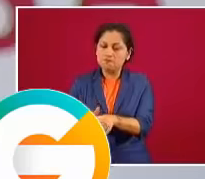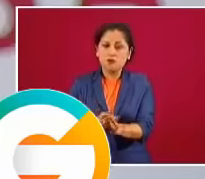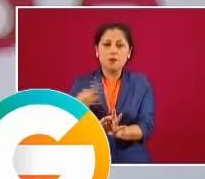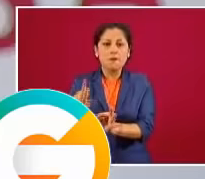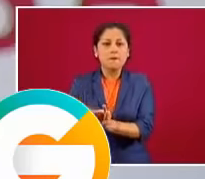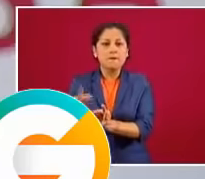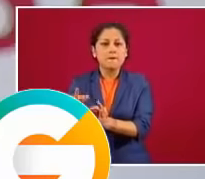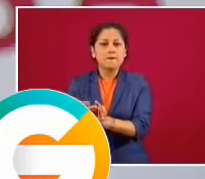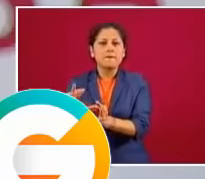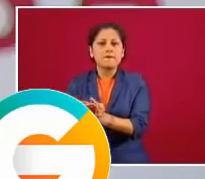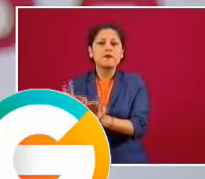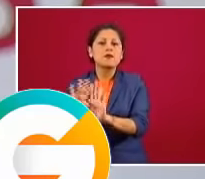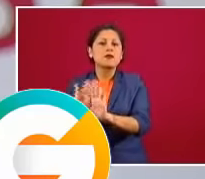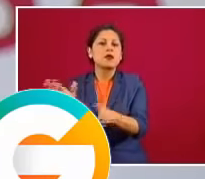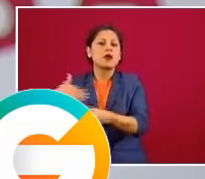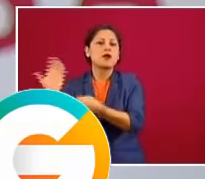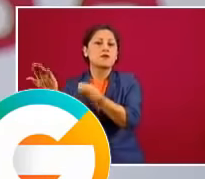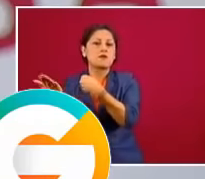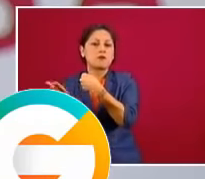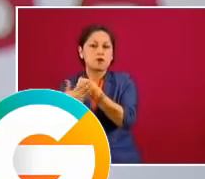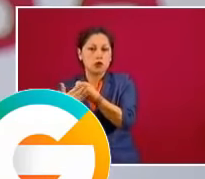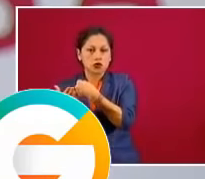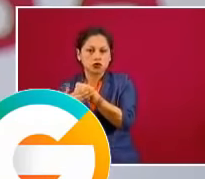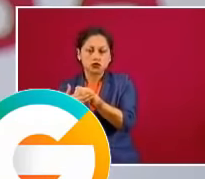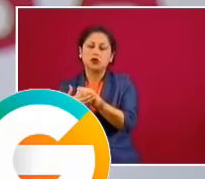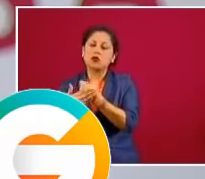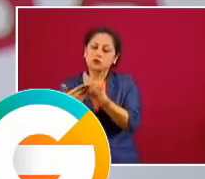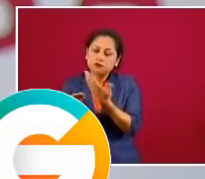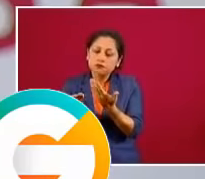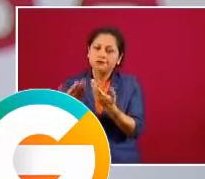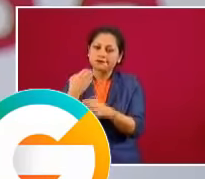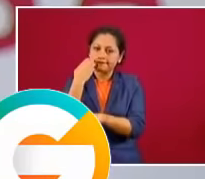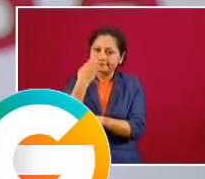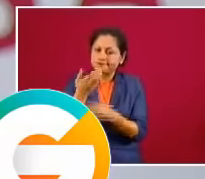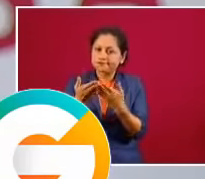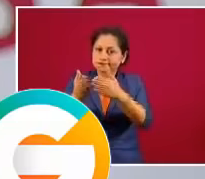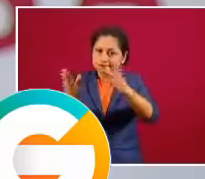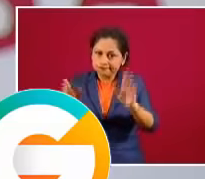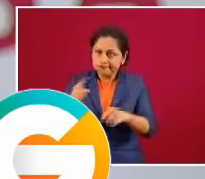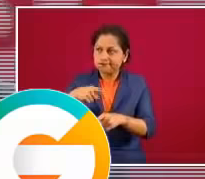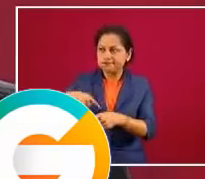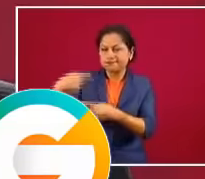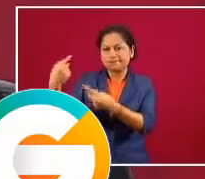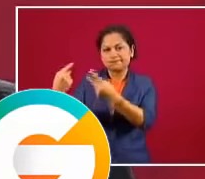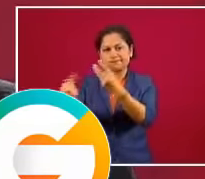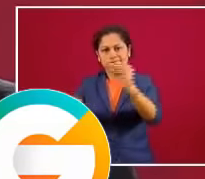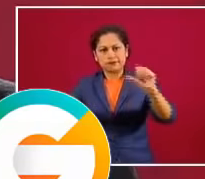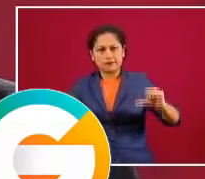el buen comportamiento, si seguimos actuando como buenos ciudadanos.